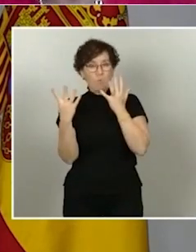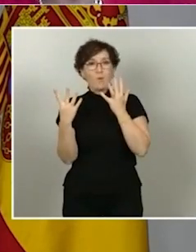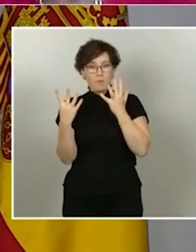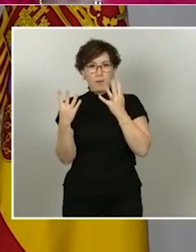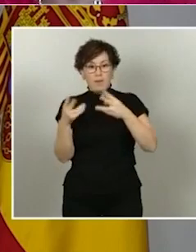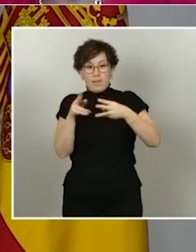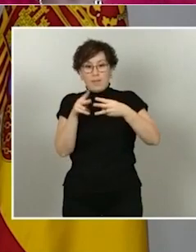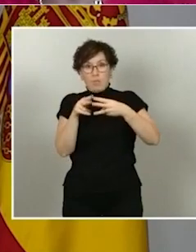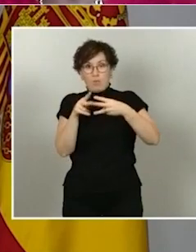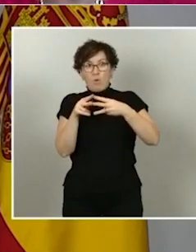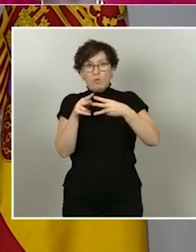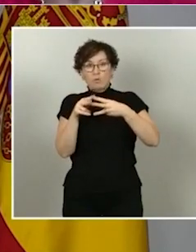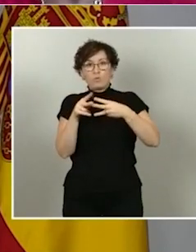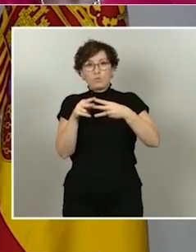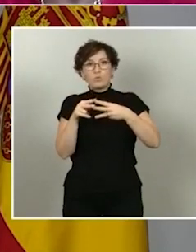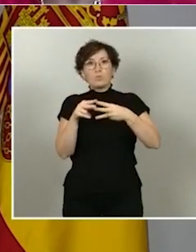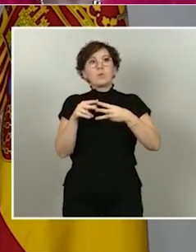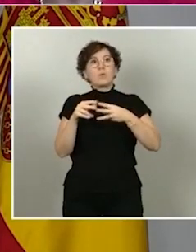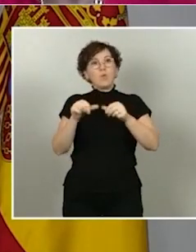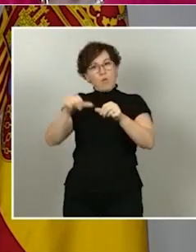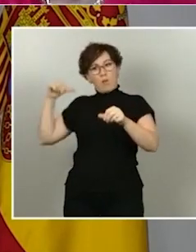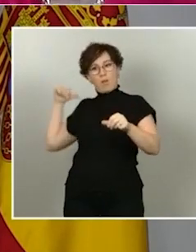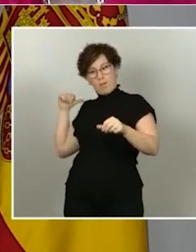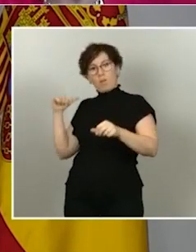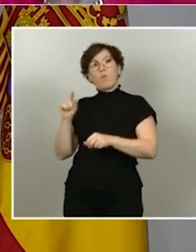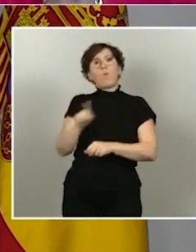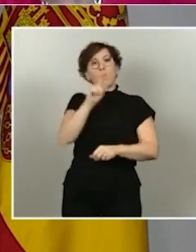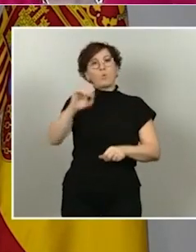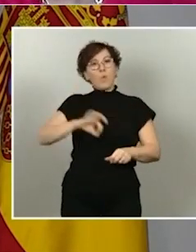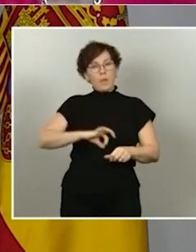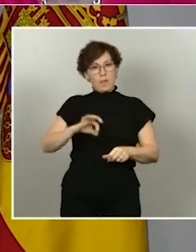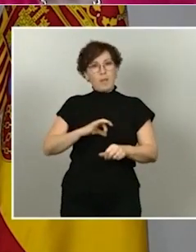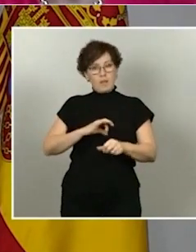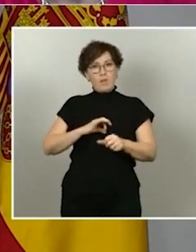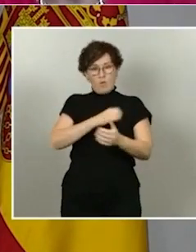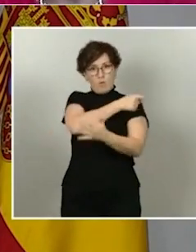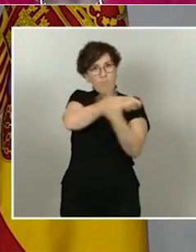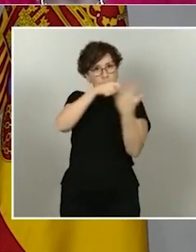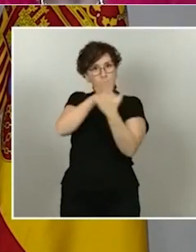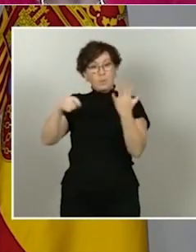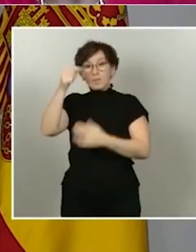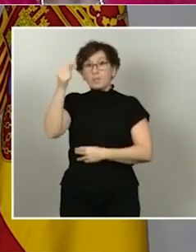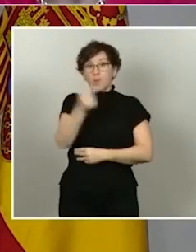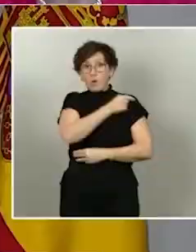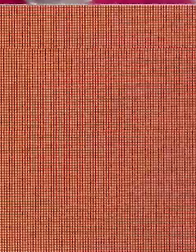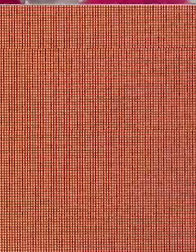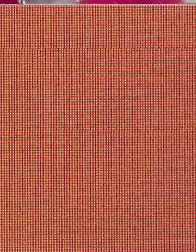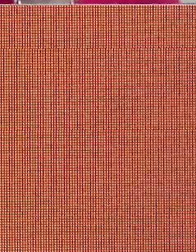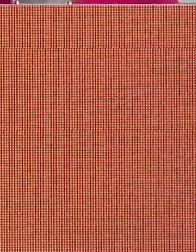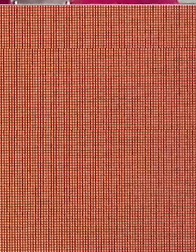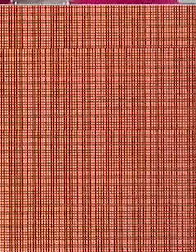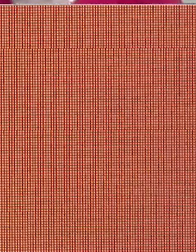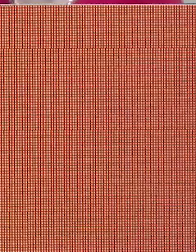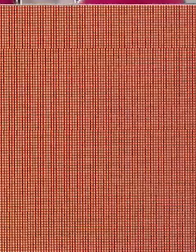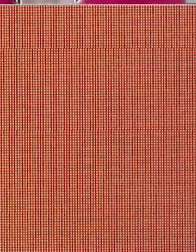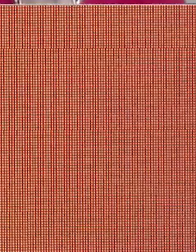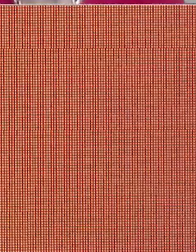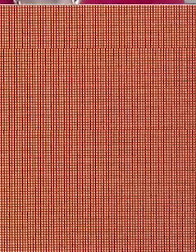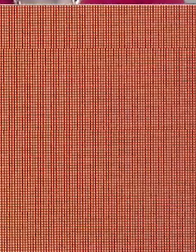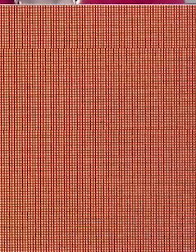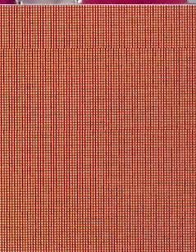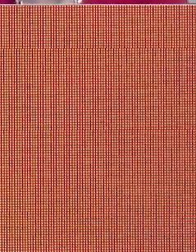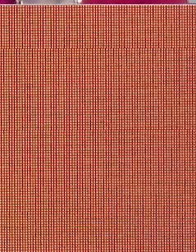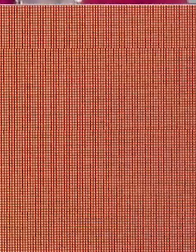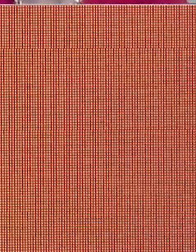el tener una jerarquía militar. No lo es. Bueno, pues muchísimas gracias María Isabel y un abrazo muy fuerte,